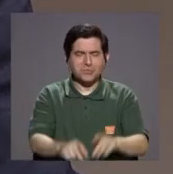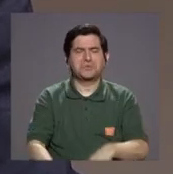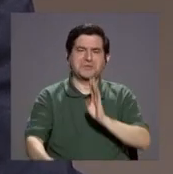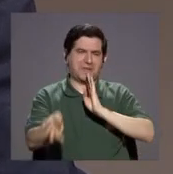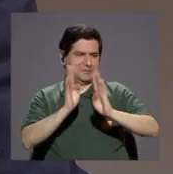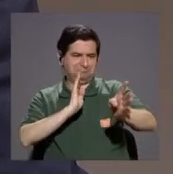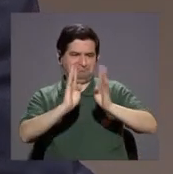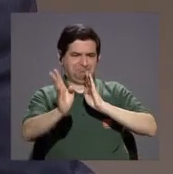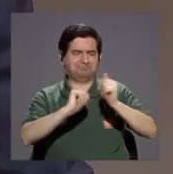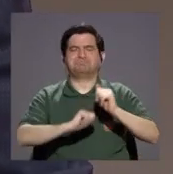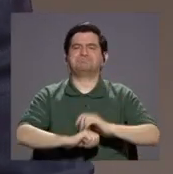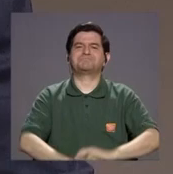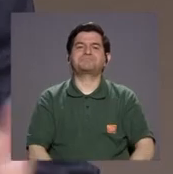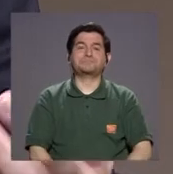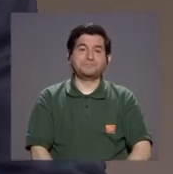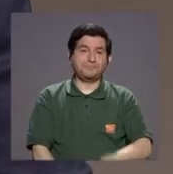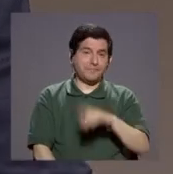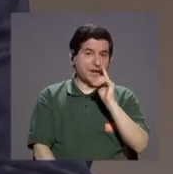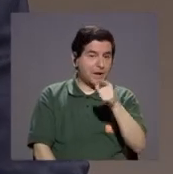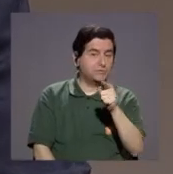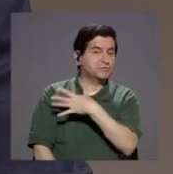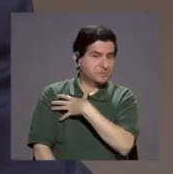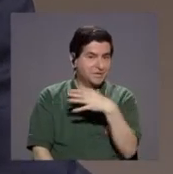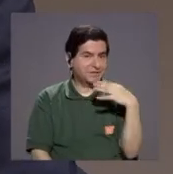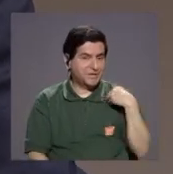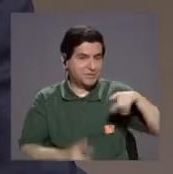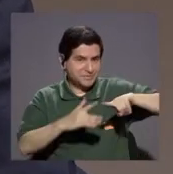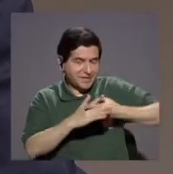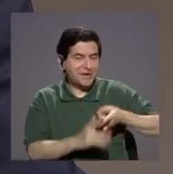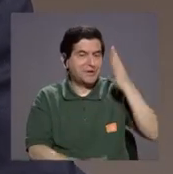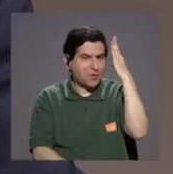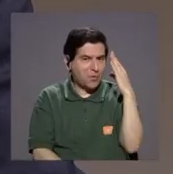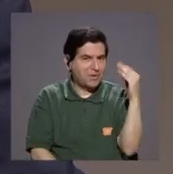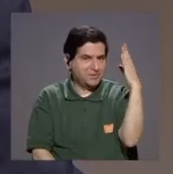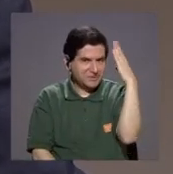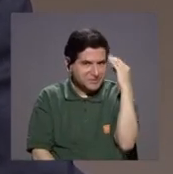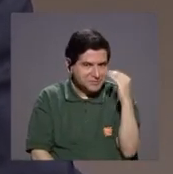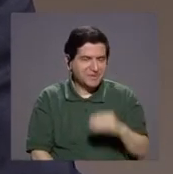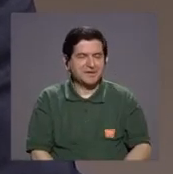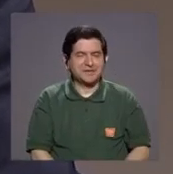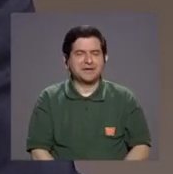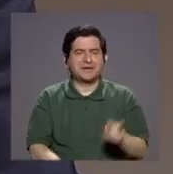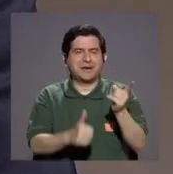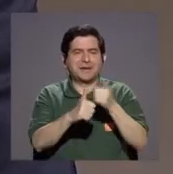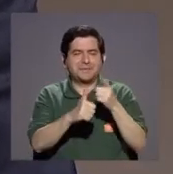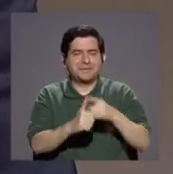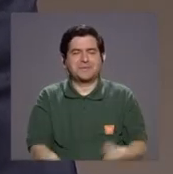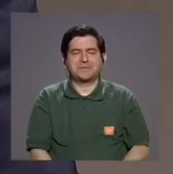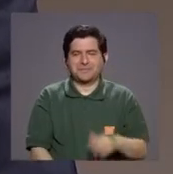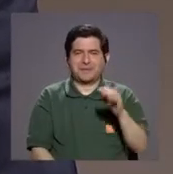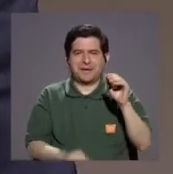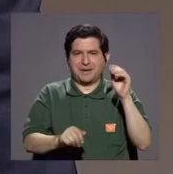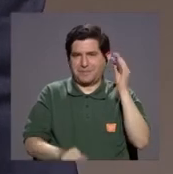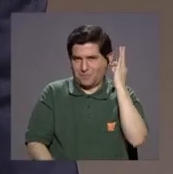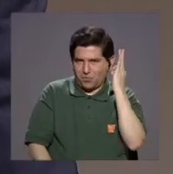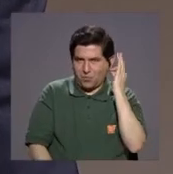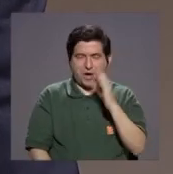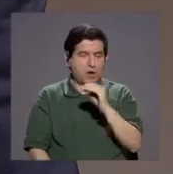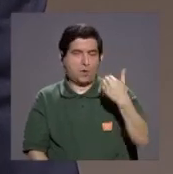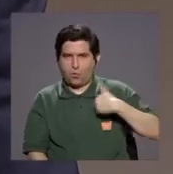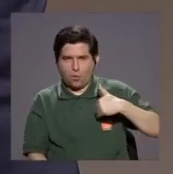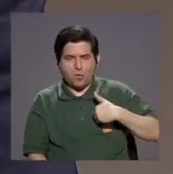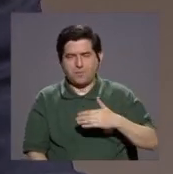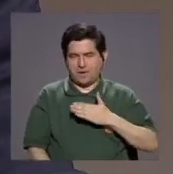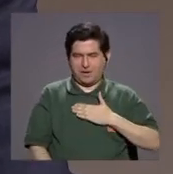conversar usted que le gusto empezar con anécdotas la primera niñera que yo tuve el primer dinero